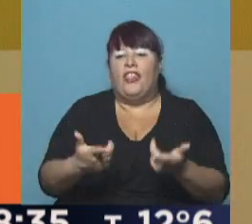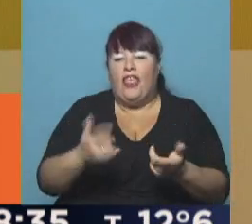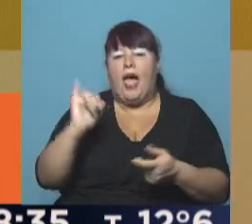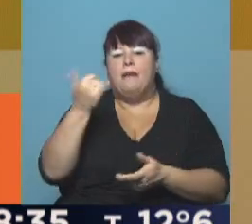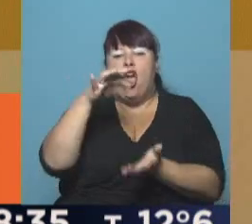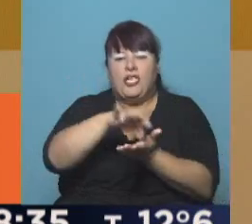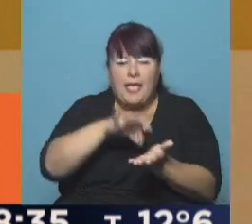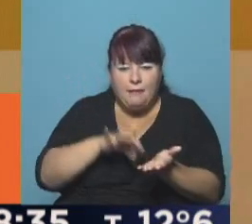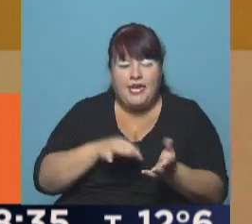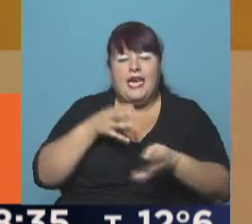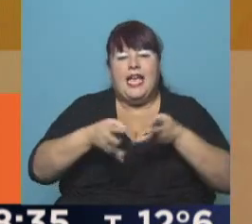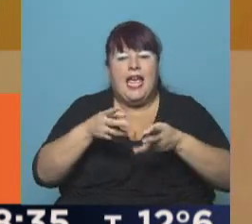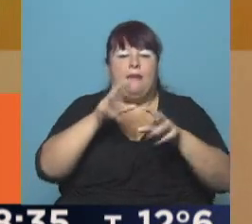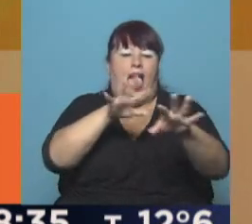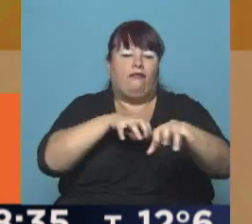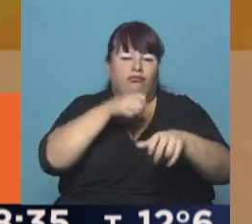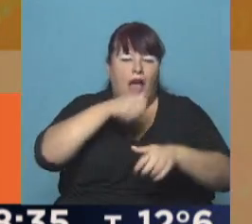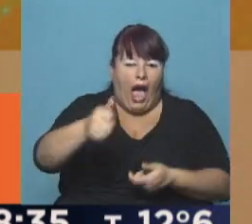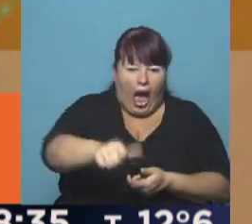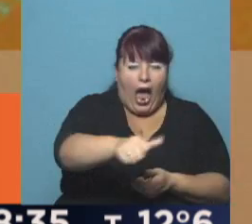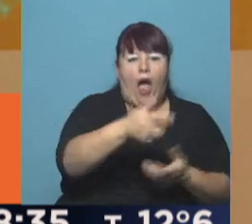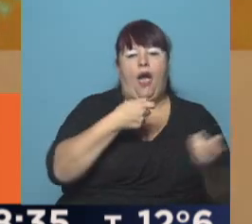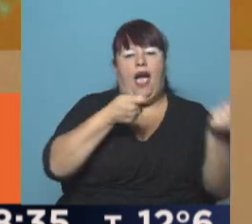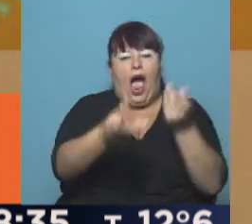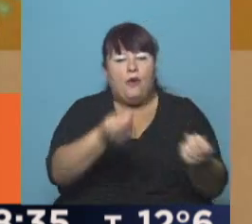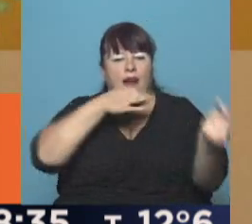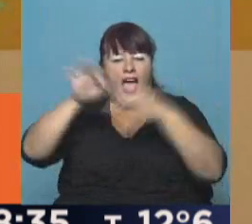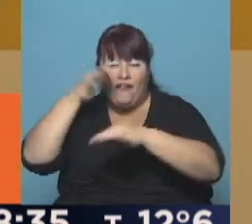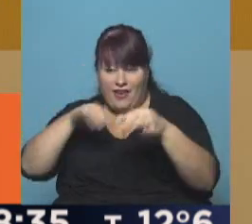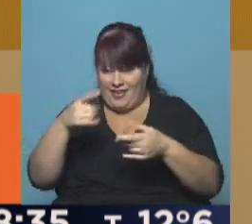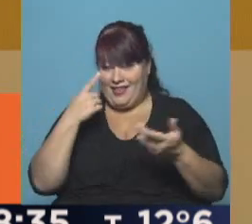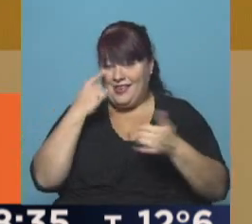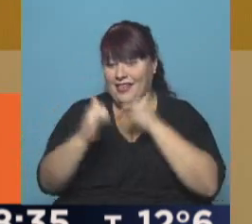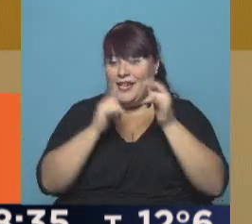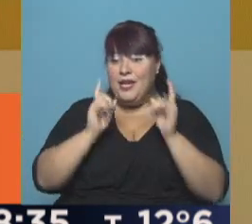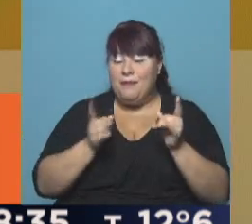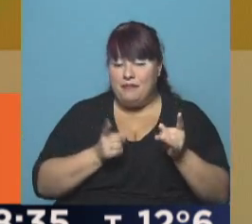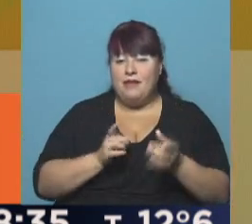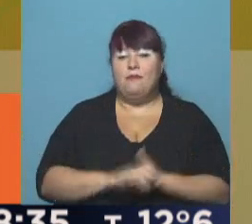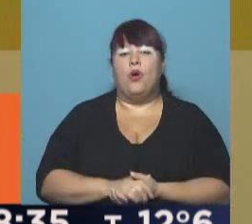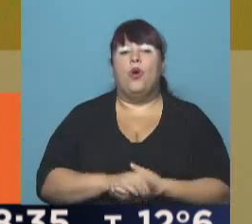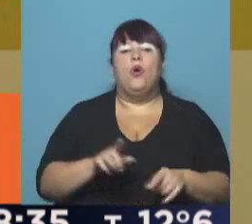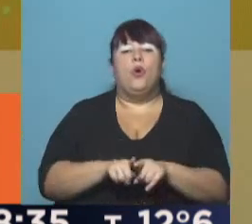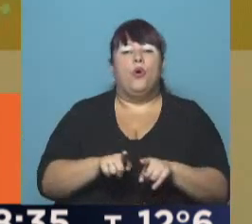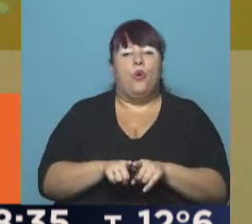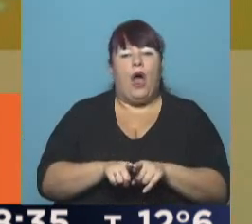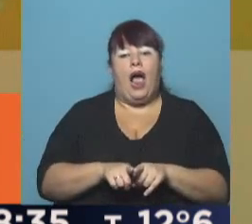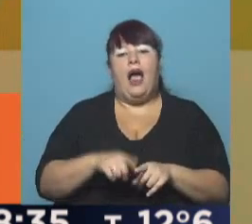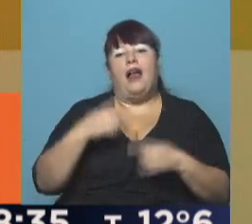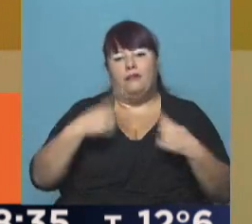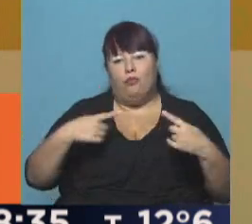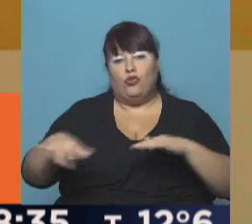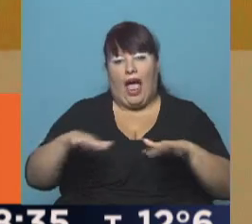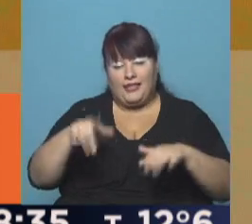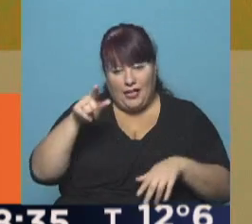la mejor semilla de equipos de riego de asistencia en la comercialización han reflejado lo que es una de las tantas